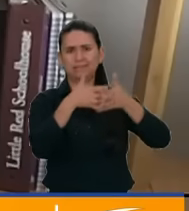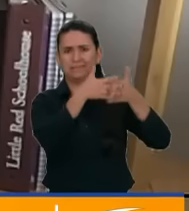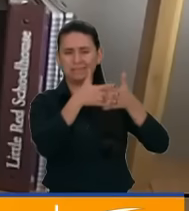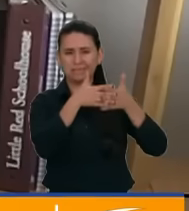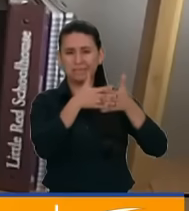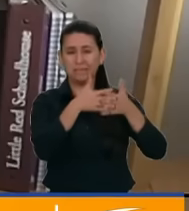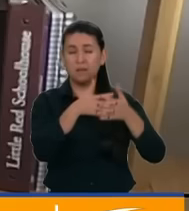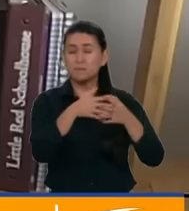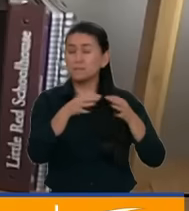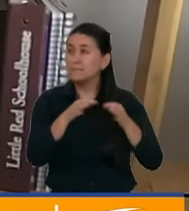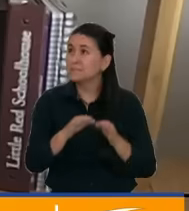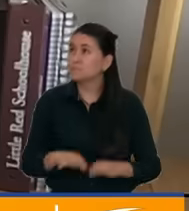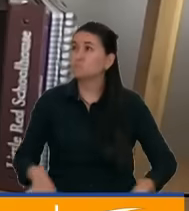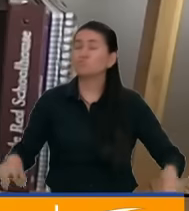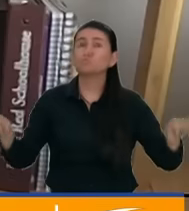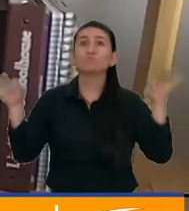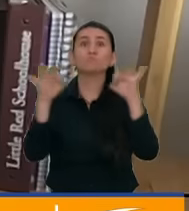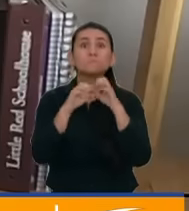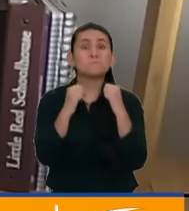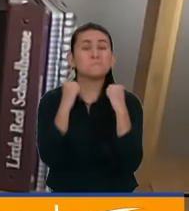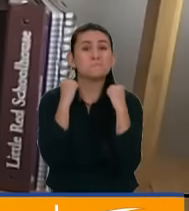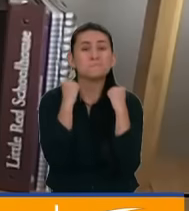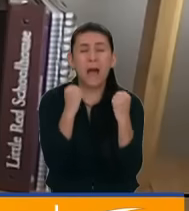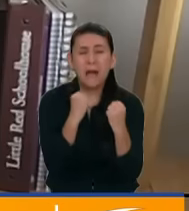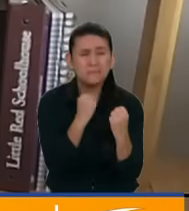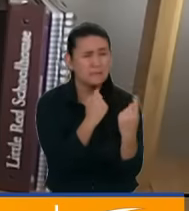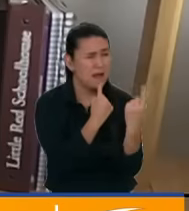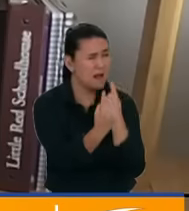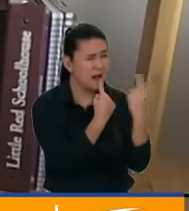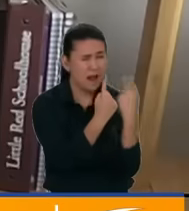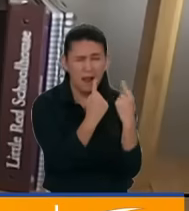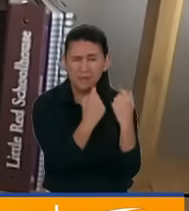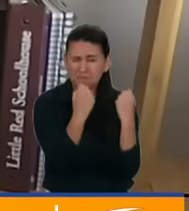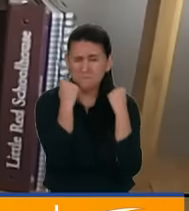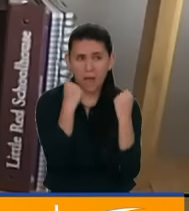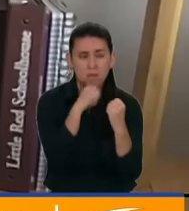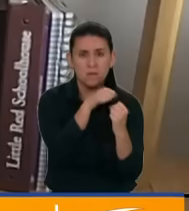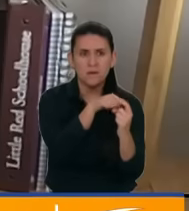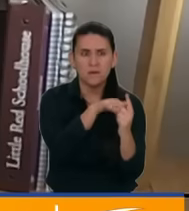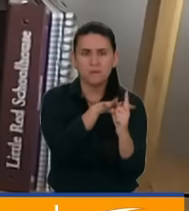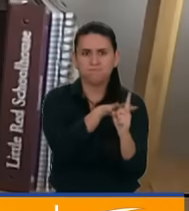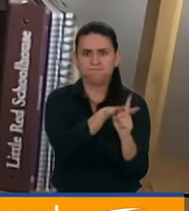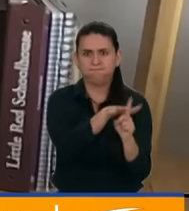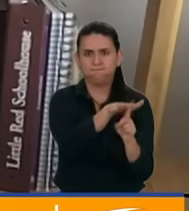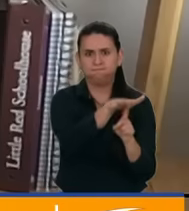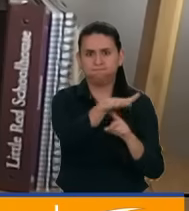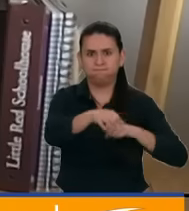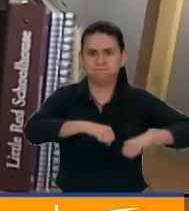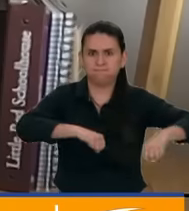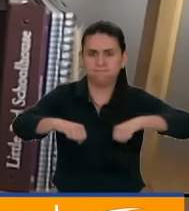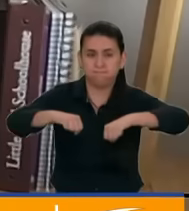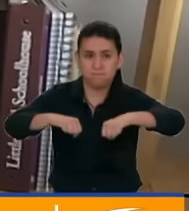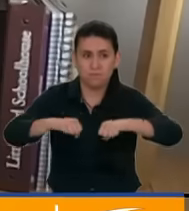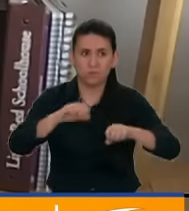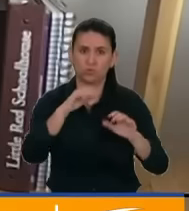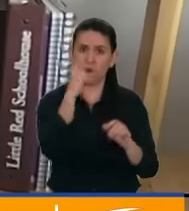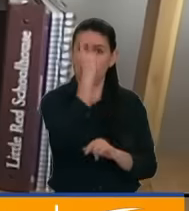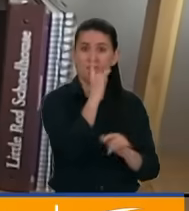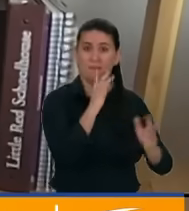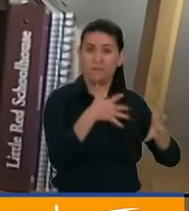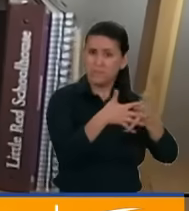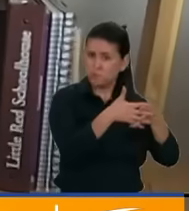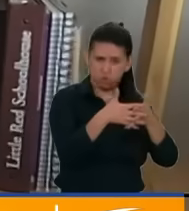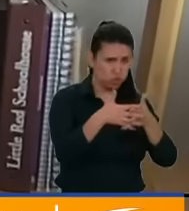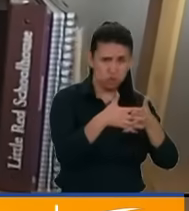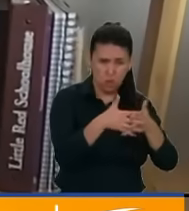más poderoso que existe en ese país y que tiene una capacidad de influencia y de acción no solamente a nivel de la Casa Blanca, sino